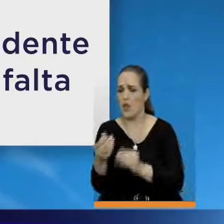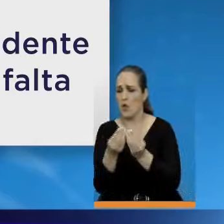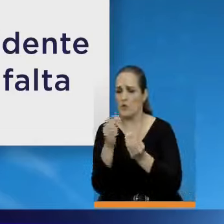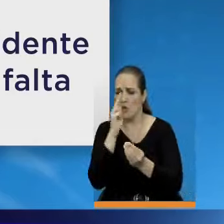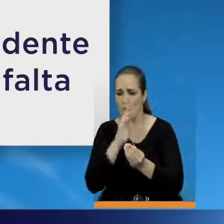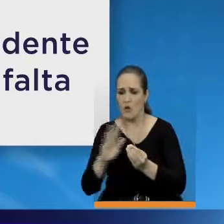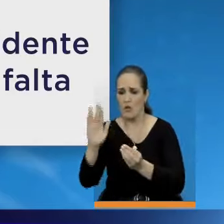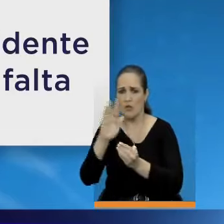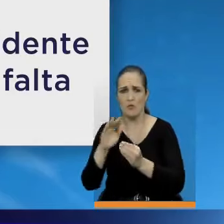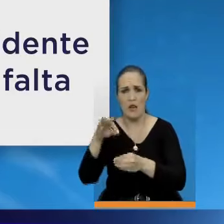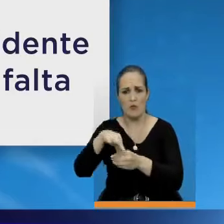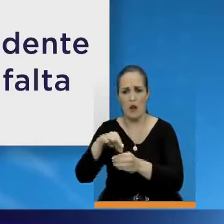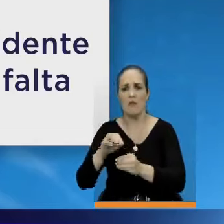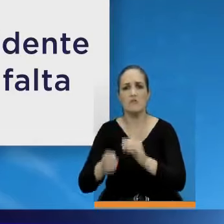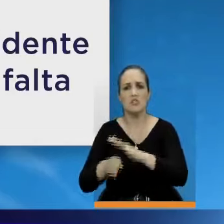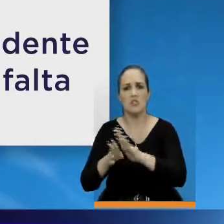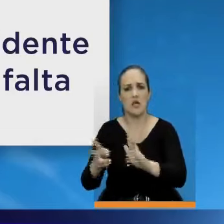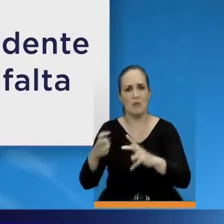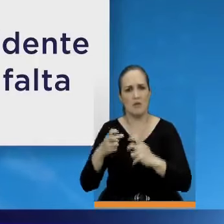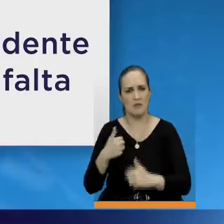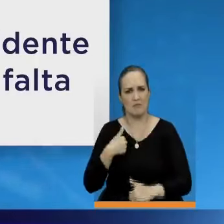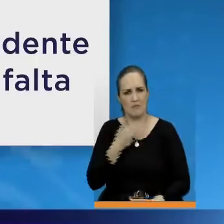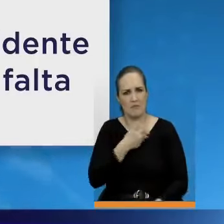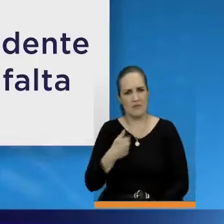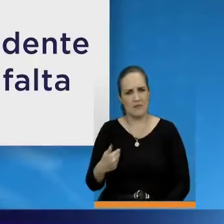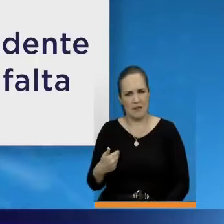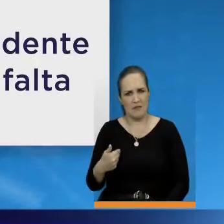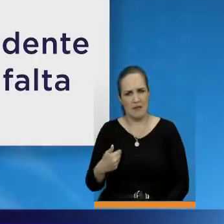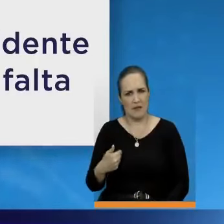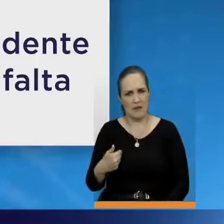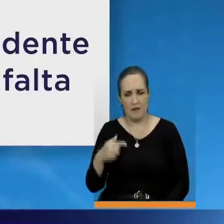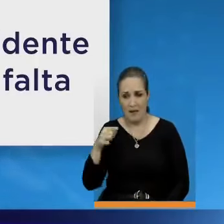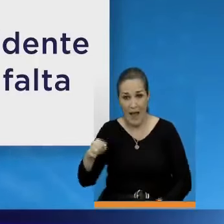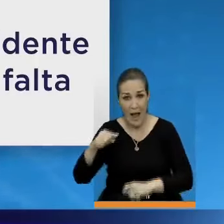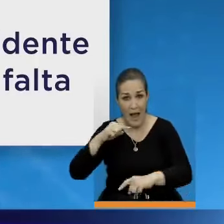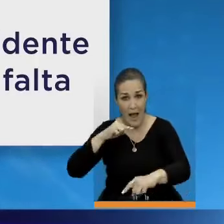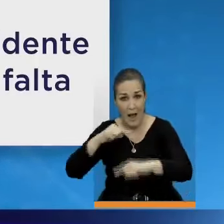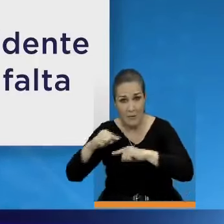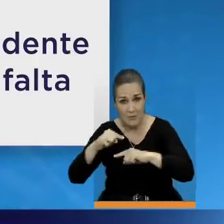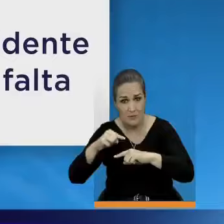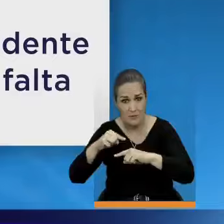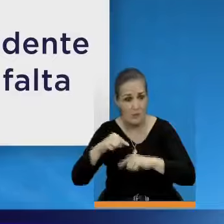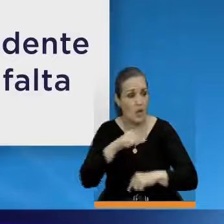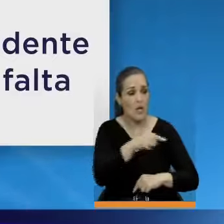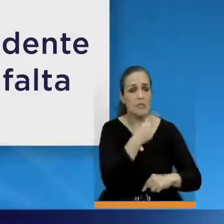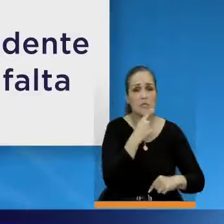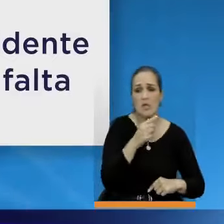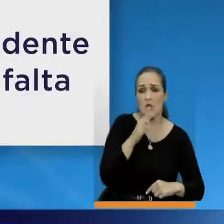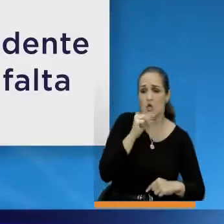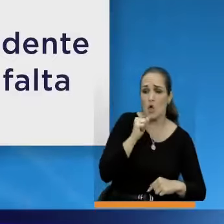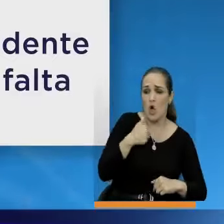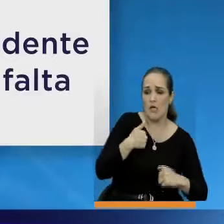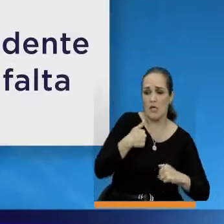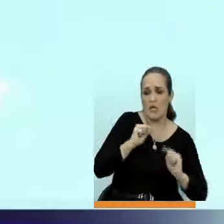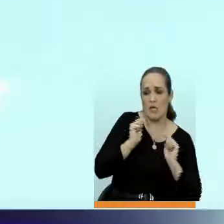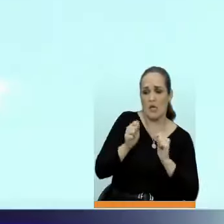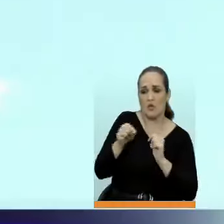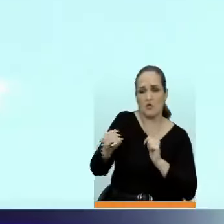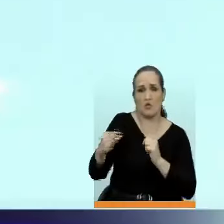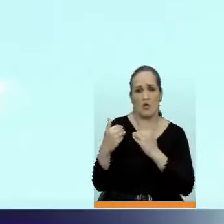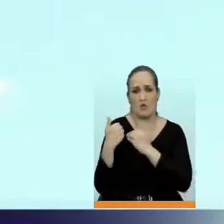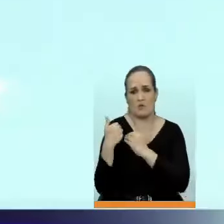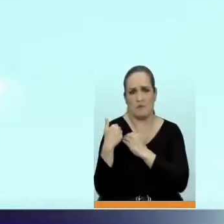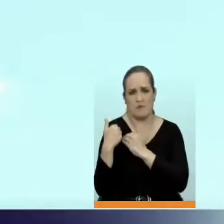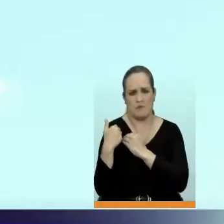seguir adelante investigando al presidente de la República en sede administrativa, aduciendo falta de fuero frente a la actuación que allí se sigue.